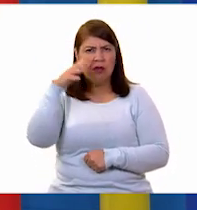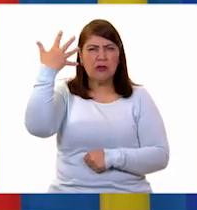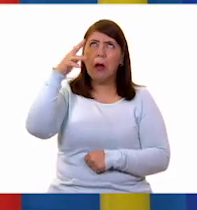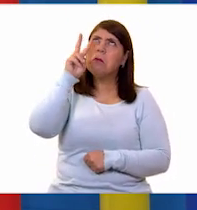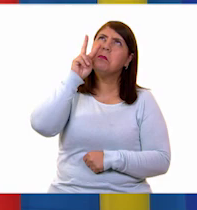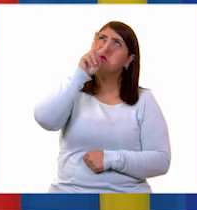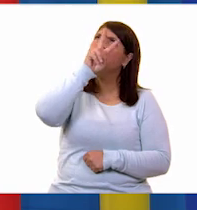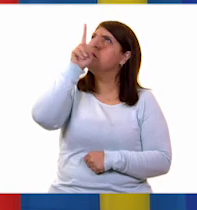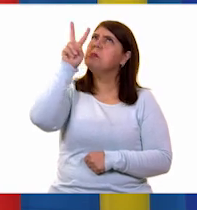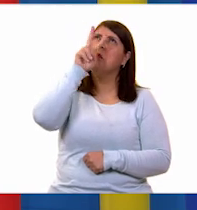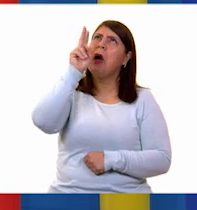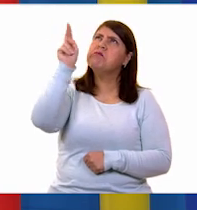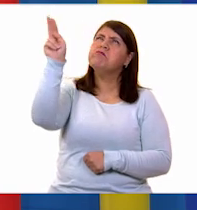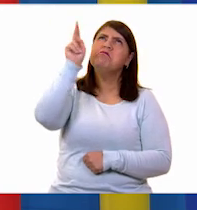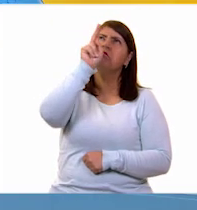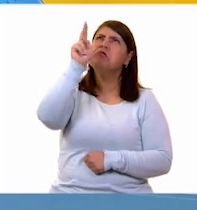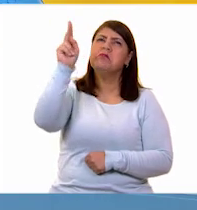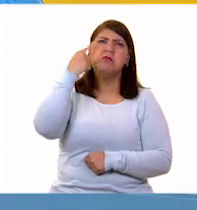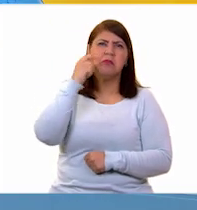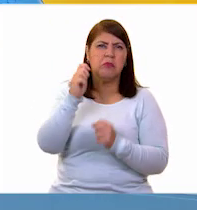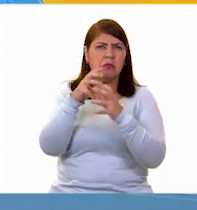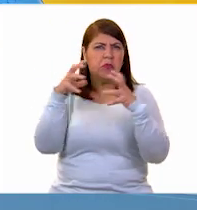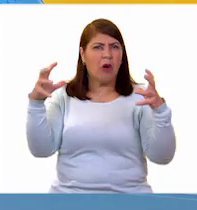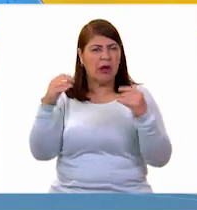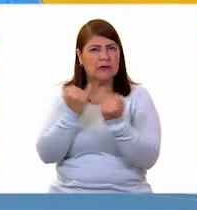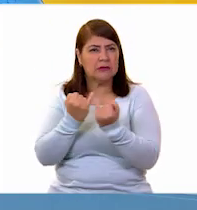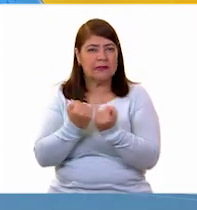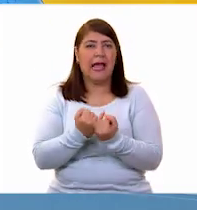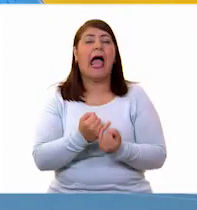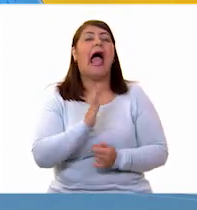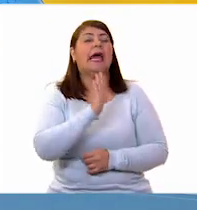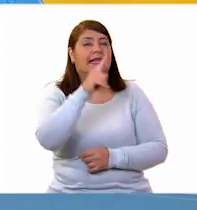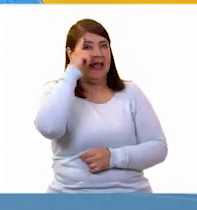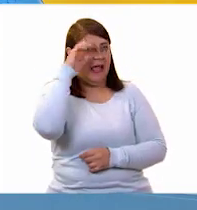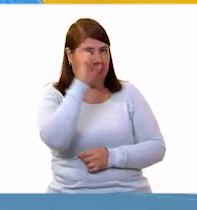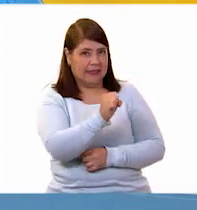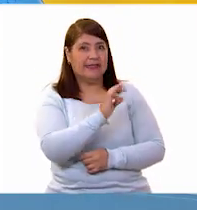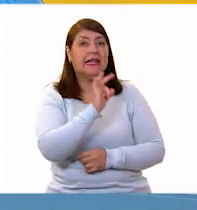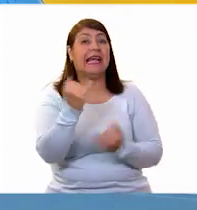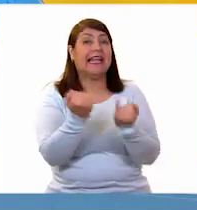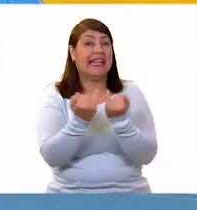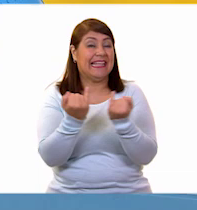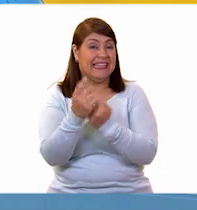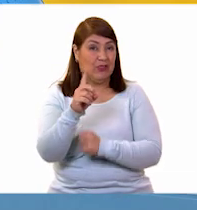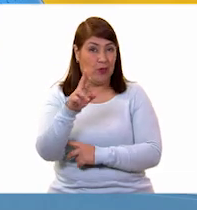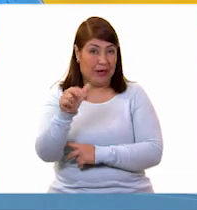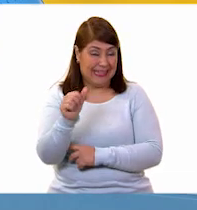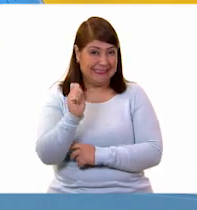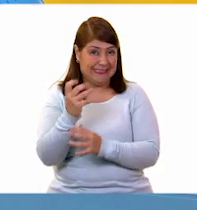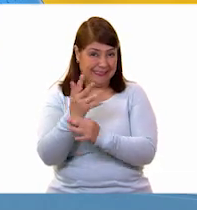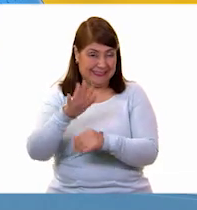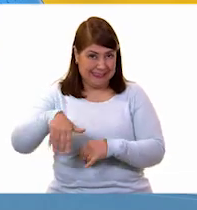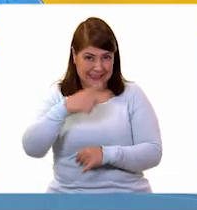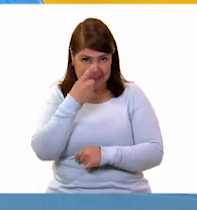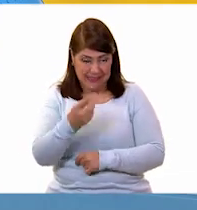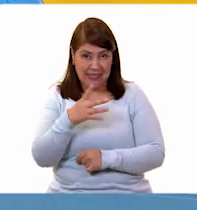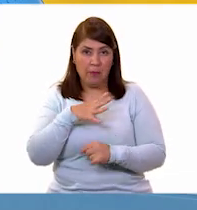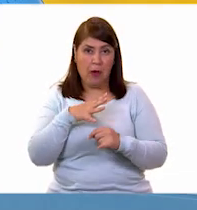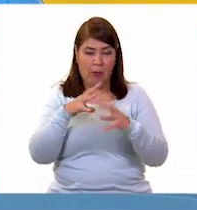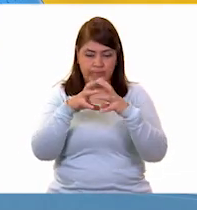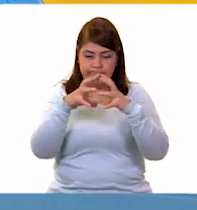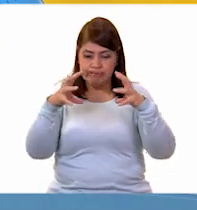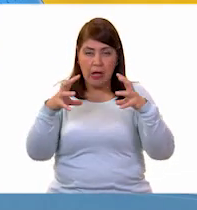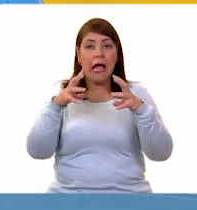un tamaño similar? Ah, yo lo sé. Porque como lo mencionó la doctora Julieta Fierro, el diámetro de la Luna